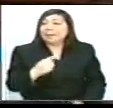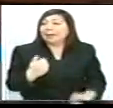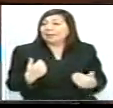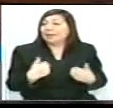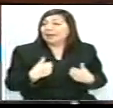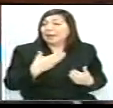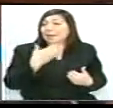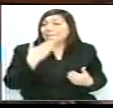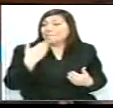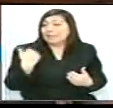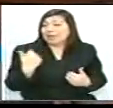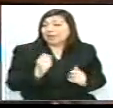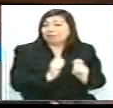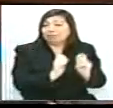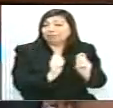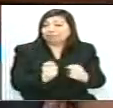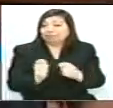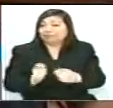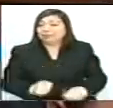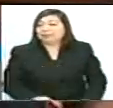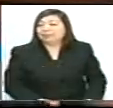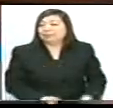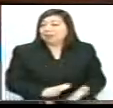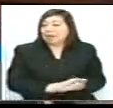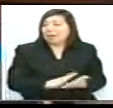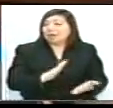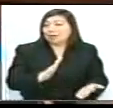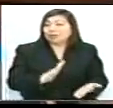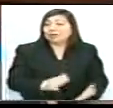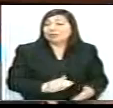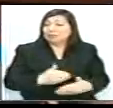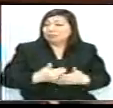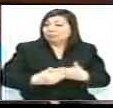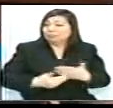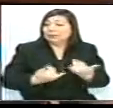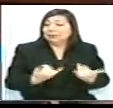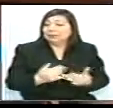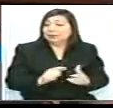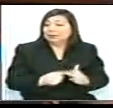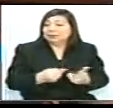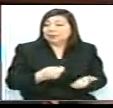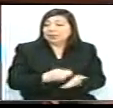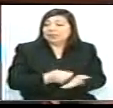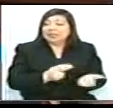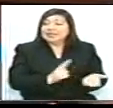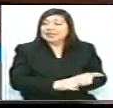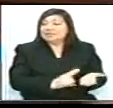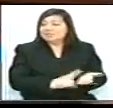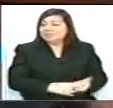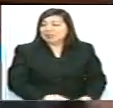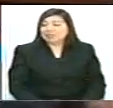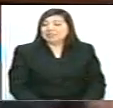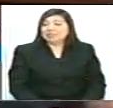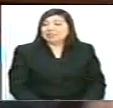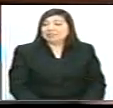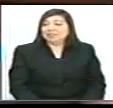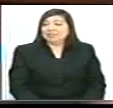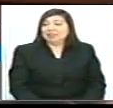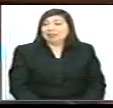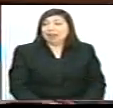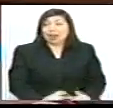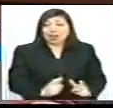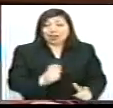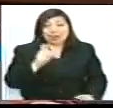una mejor distribución de la riqueza que se genera justamente a partir del impuesto a la renta. Y el congresista del